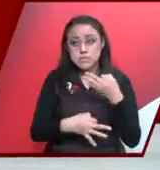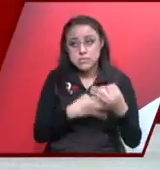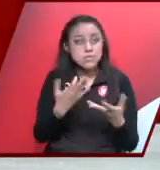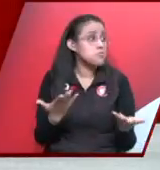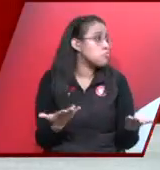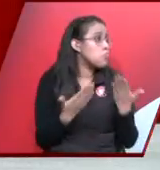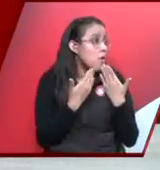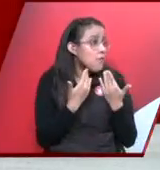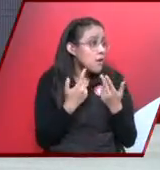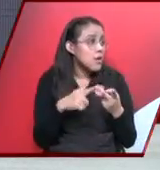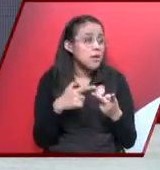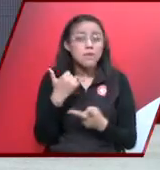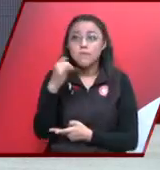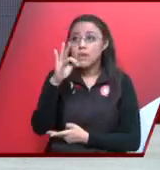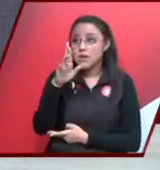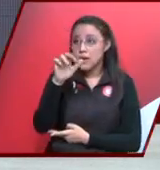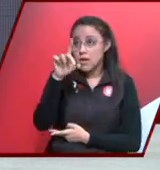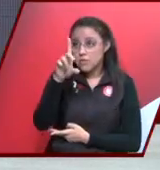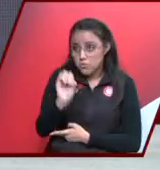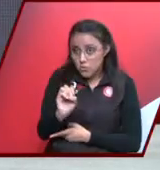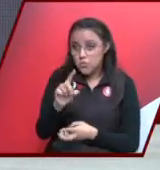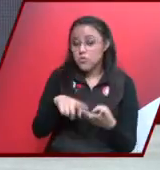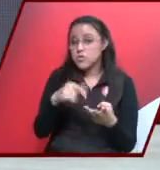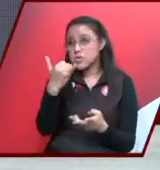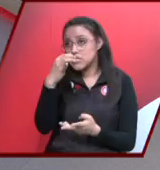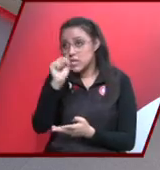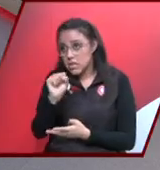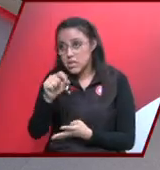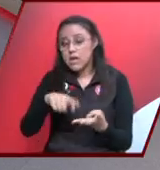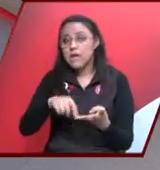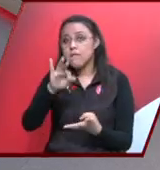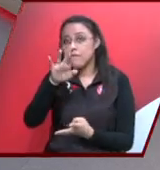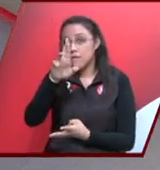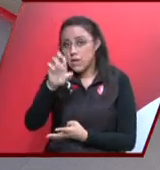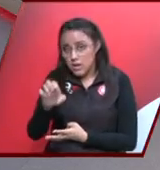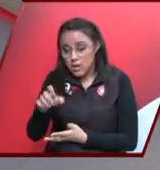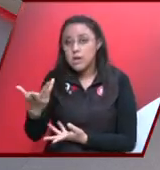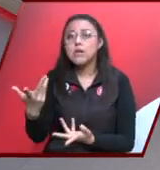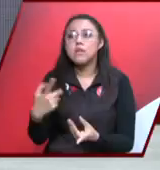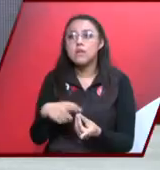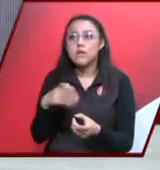¿Ya ve? Yesenia. Fernando. Híjole. Yesenia. La otra Fer.